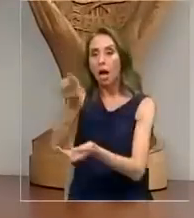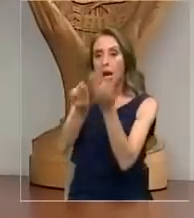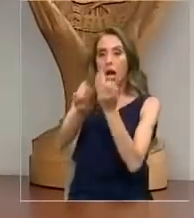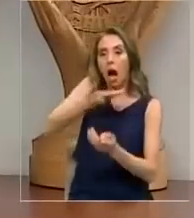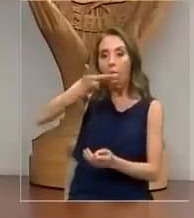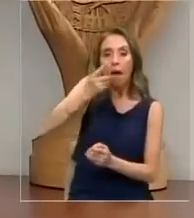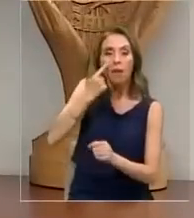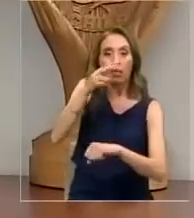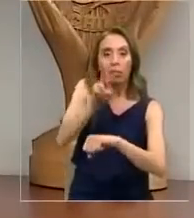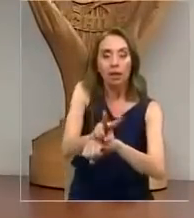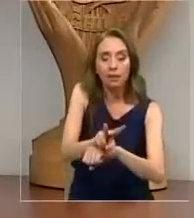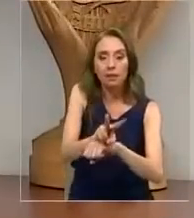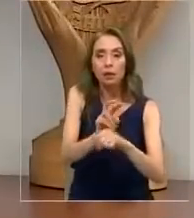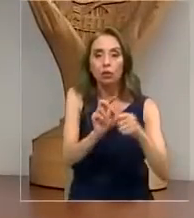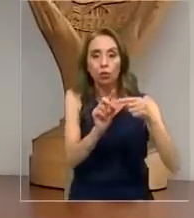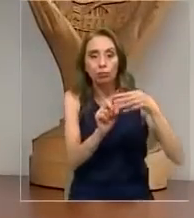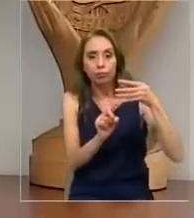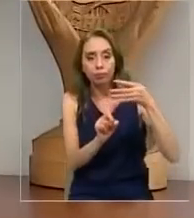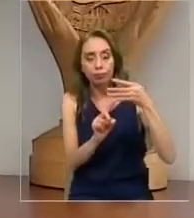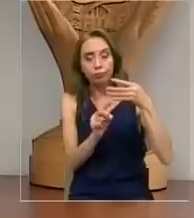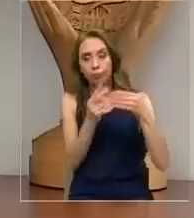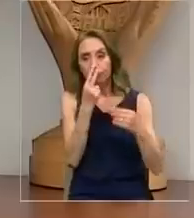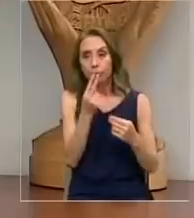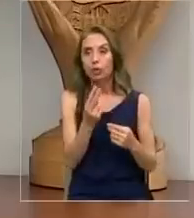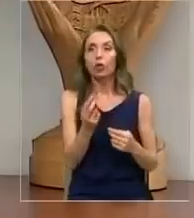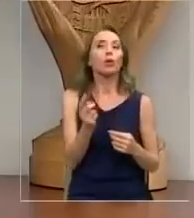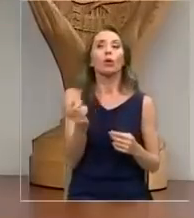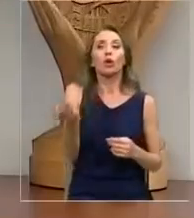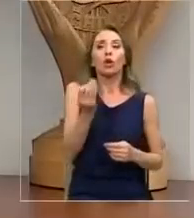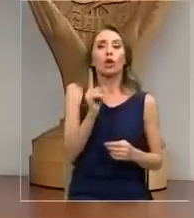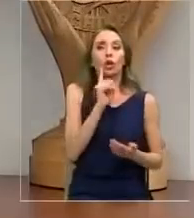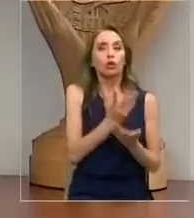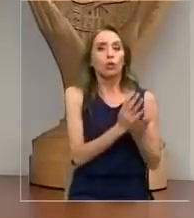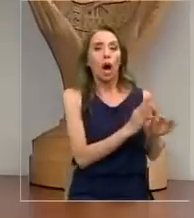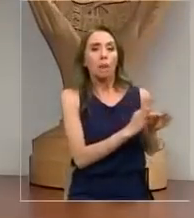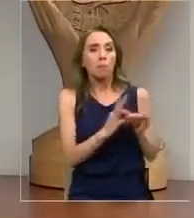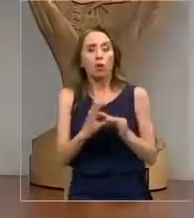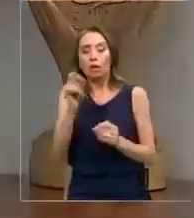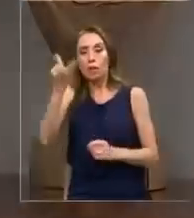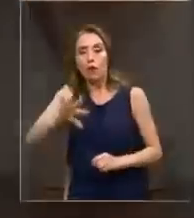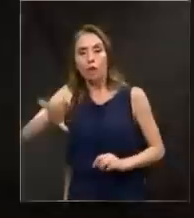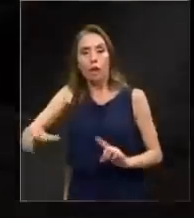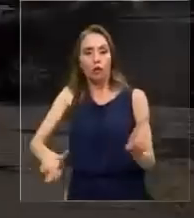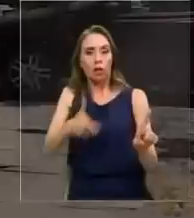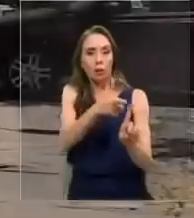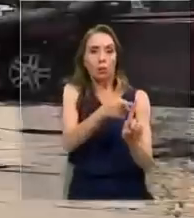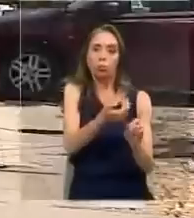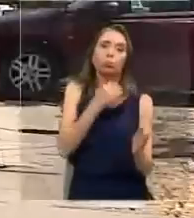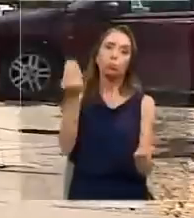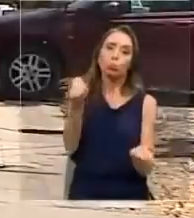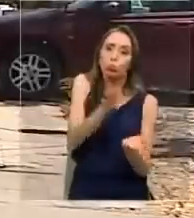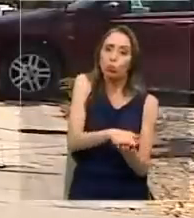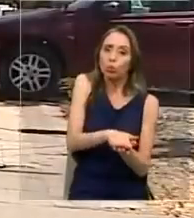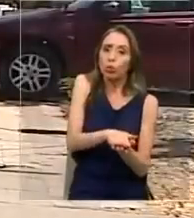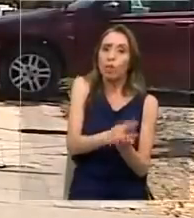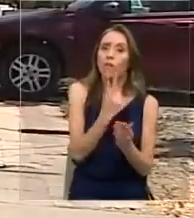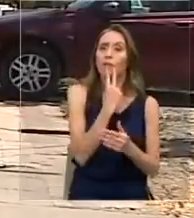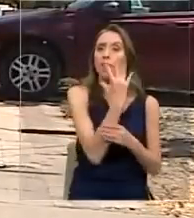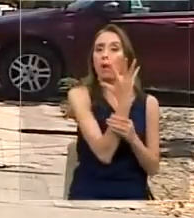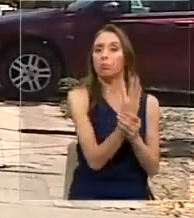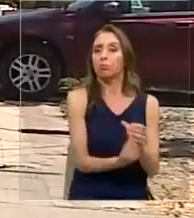donde en primera instancia se dice que no existió una razón de disparar y quitarle la vida.